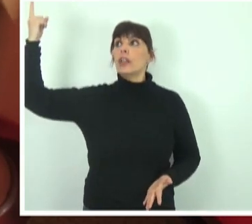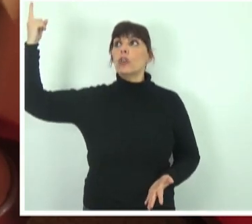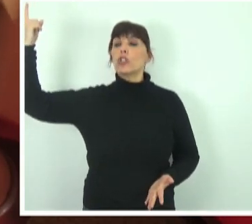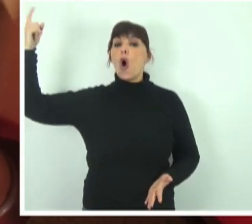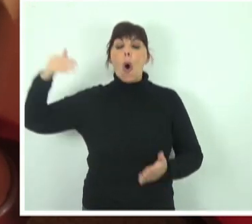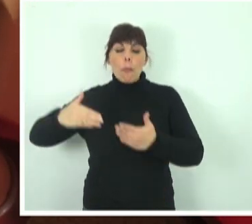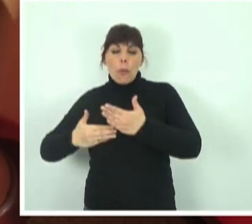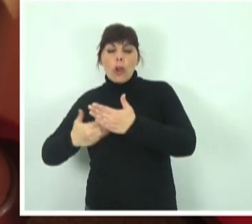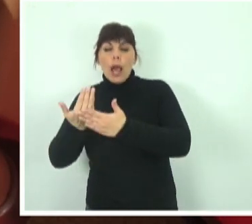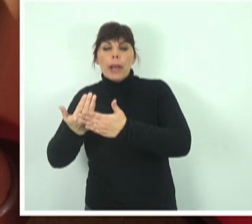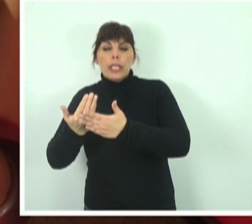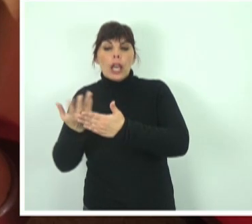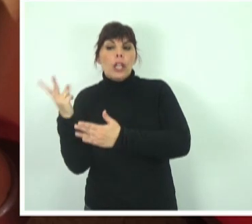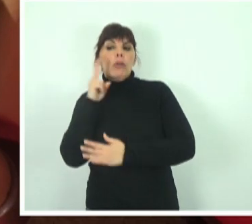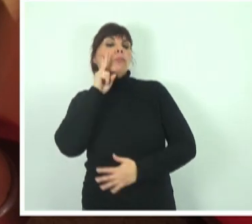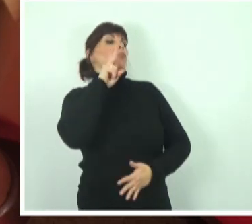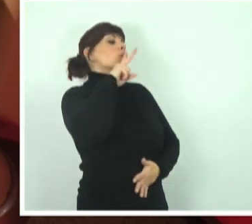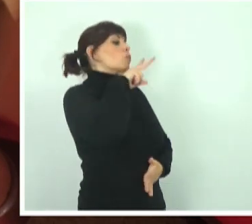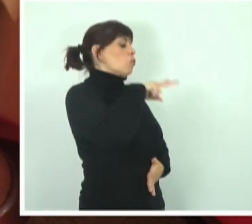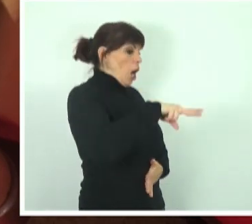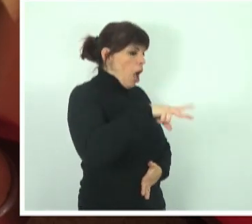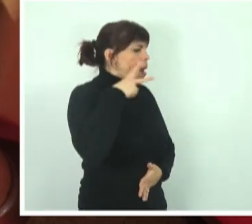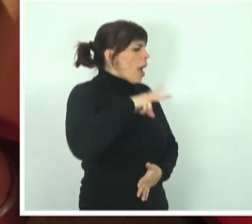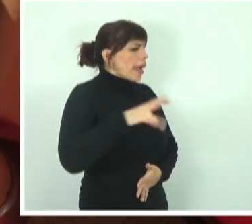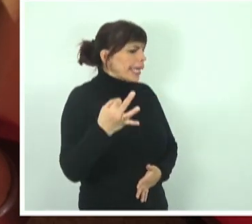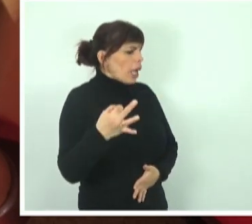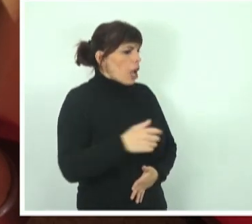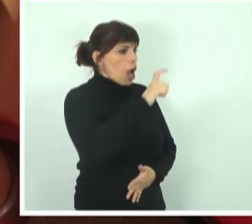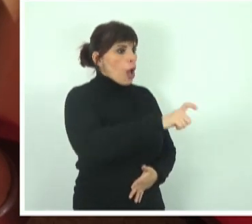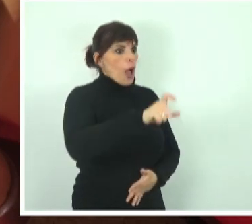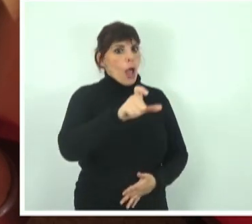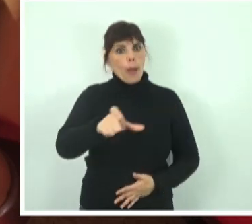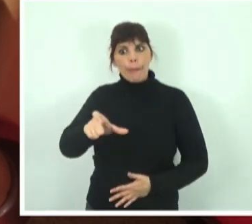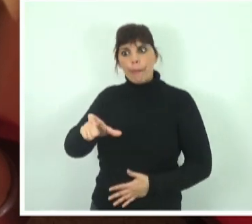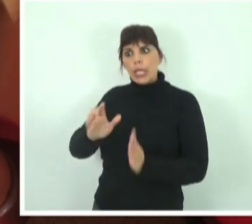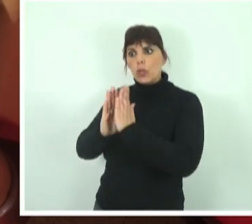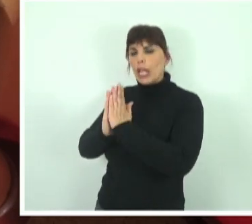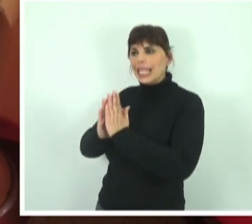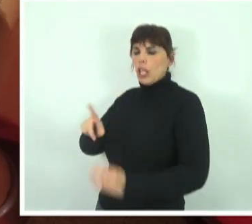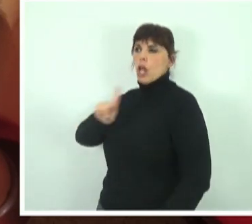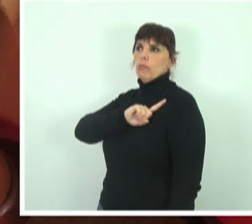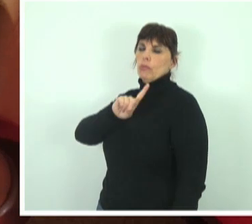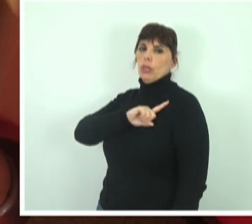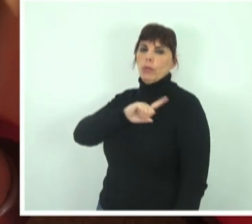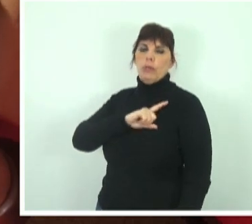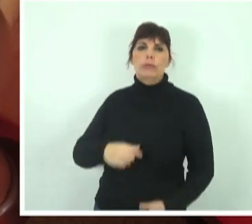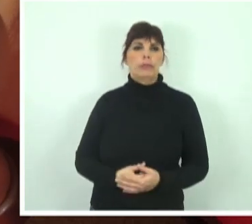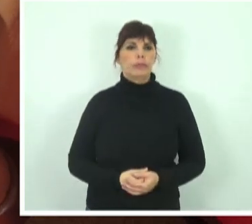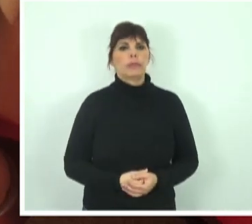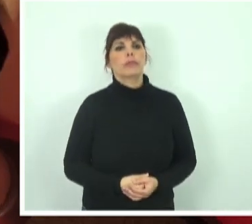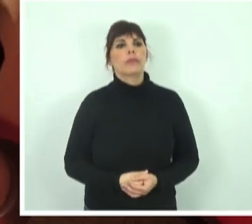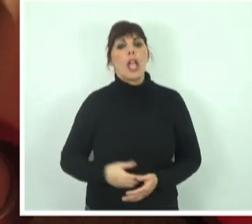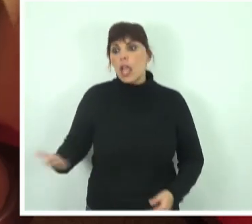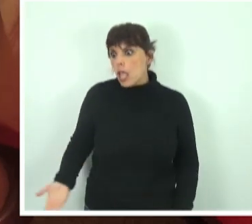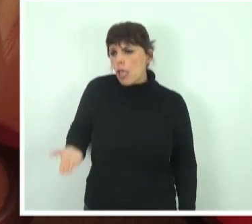Queridos, es de suma importancia estar, es de suma importancia estar en una iglesia. Incluso